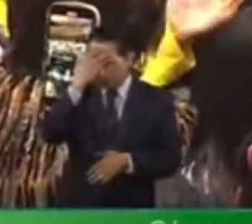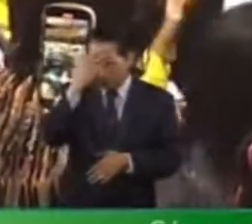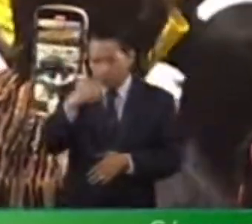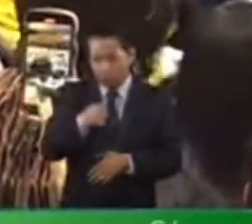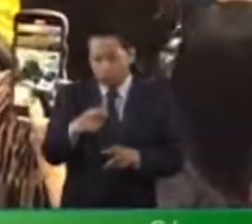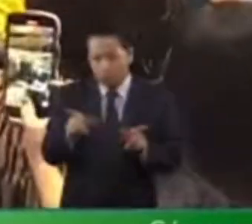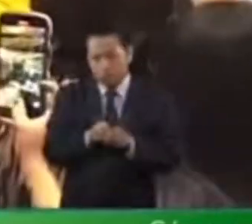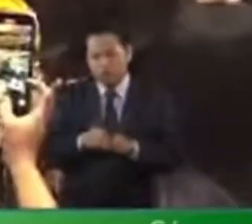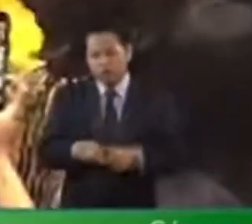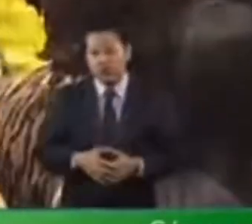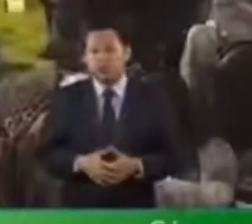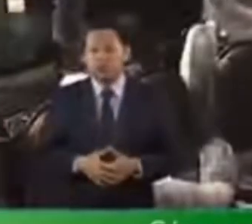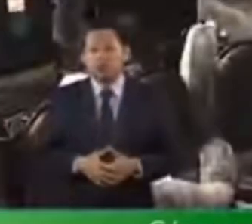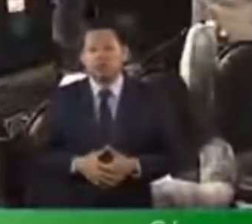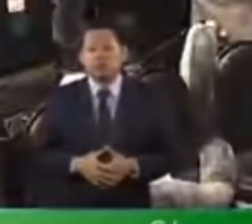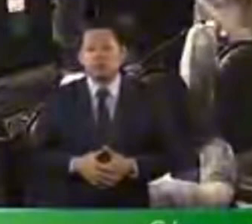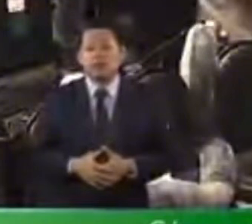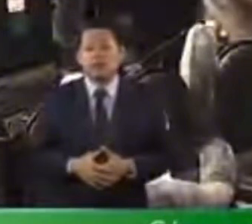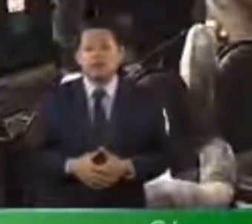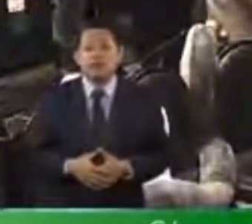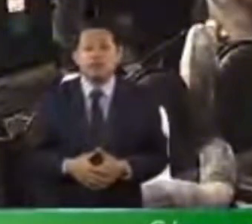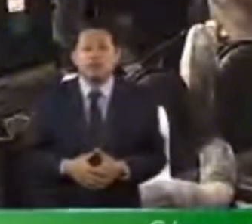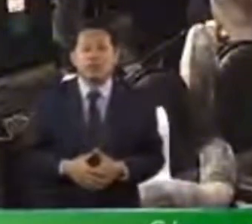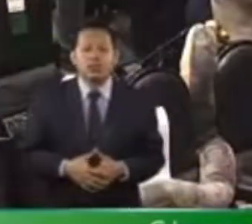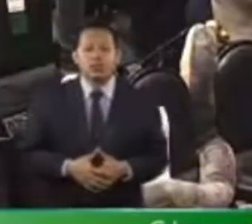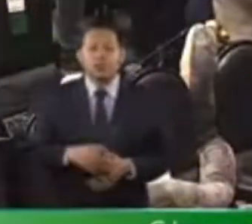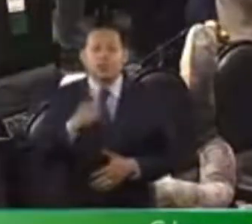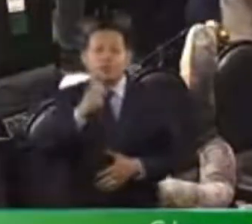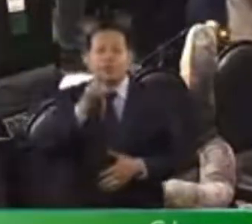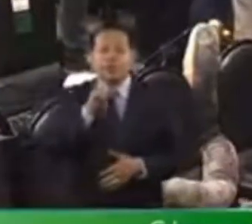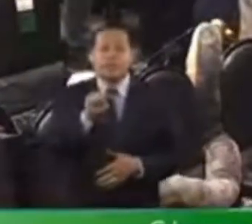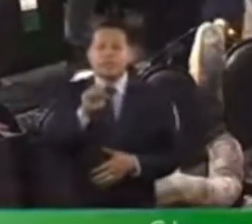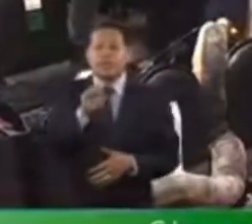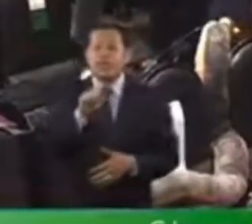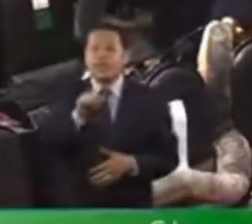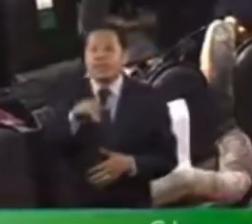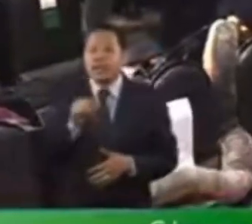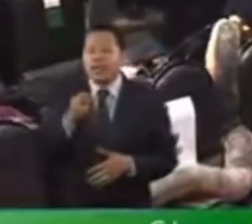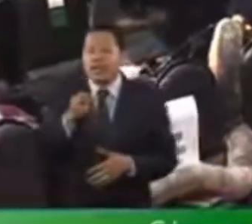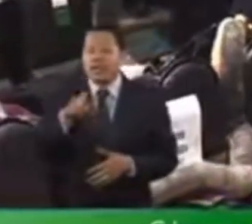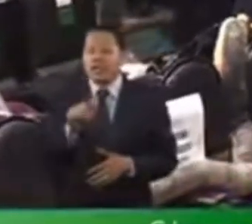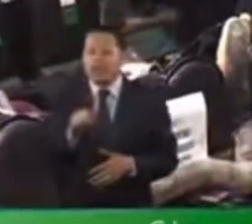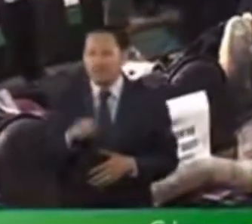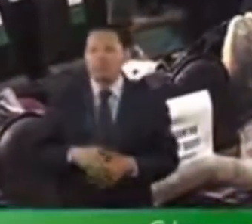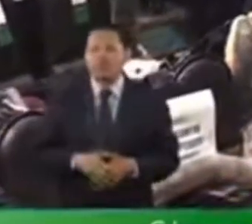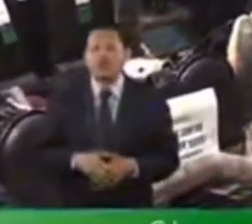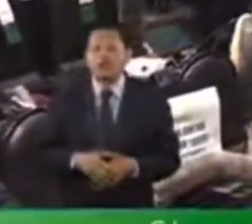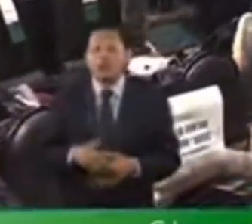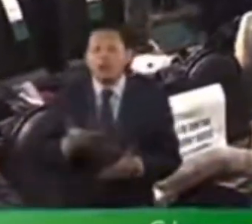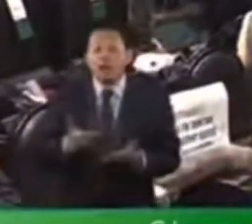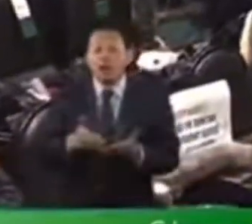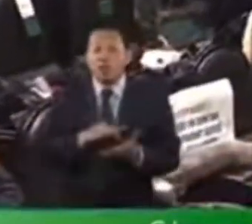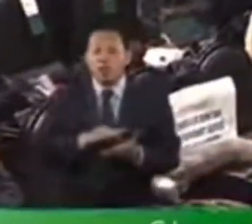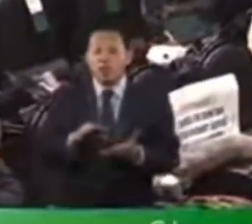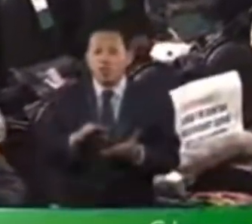cuanto. Gracias, diputada Selene Ávila. Tiene la